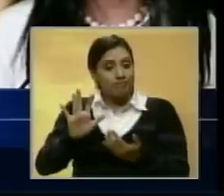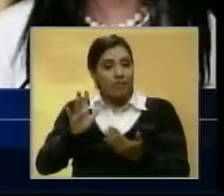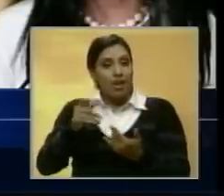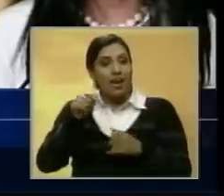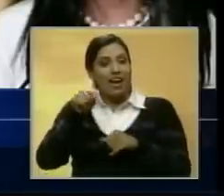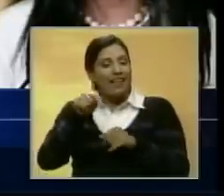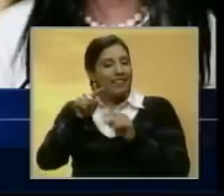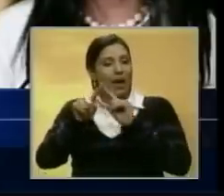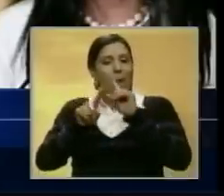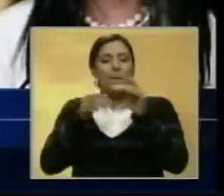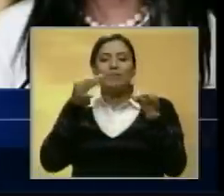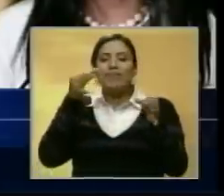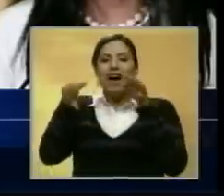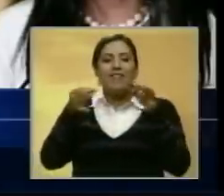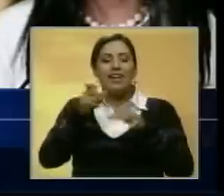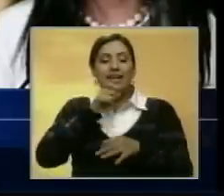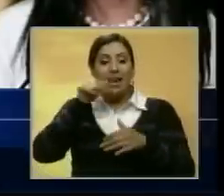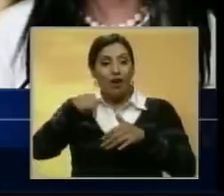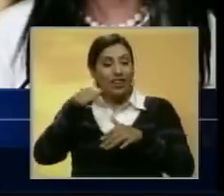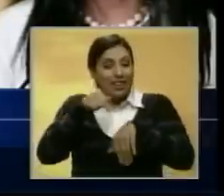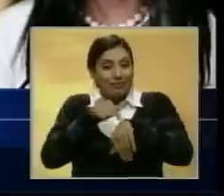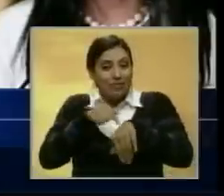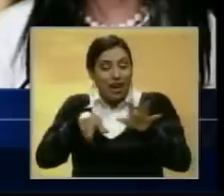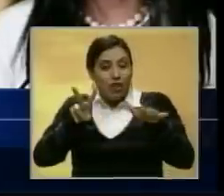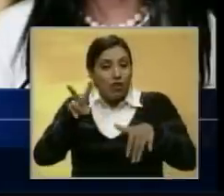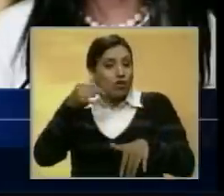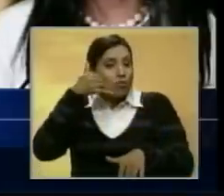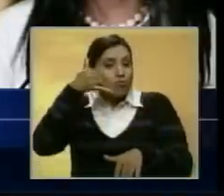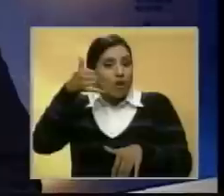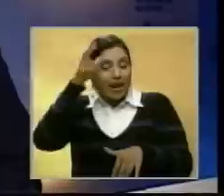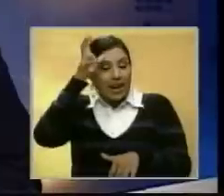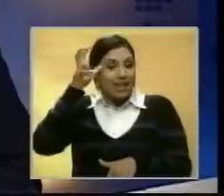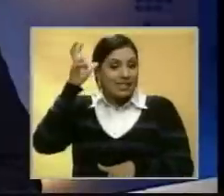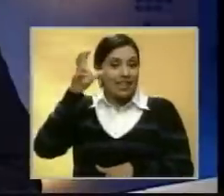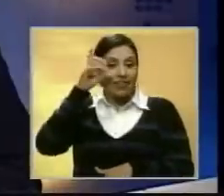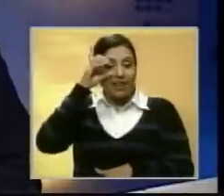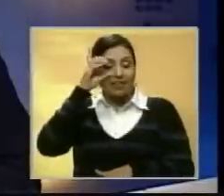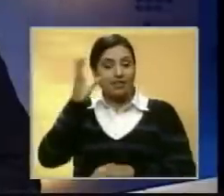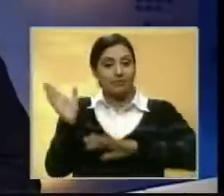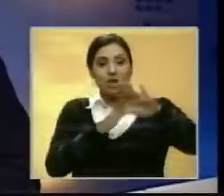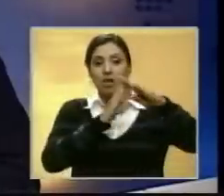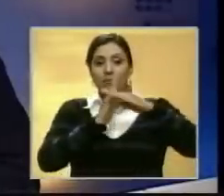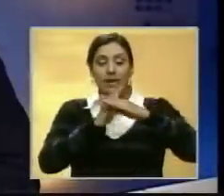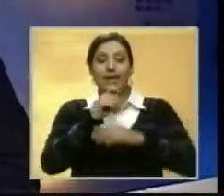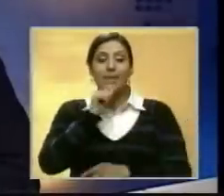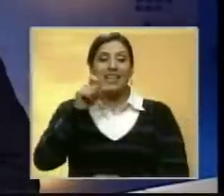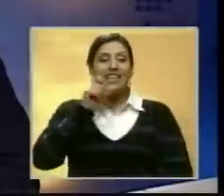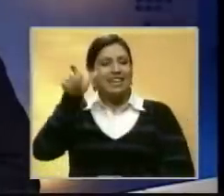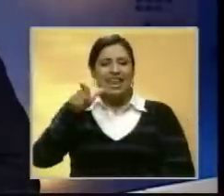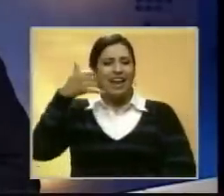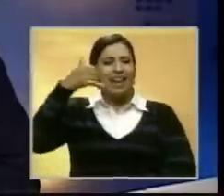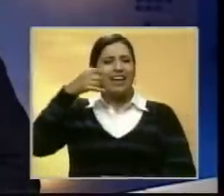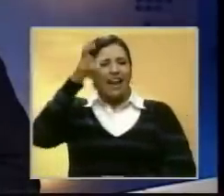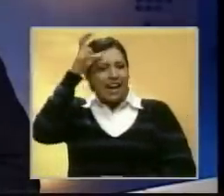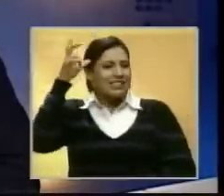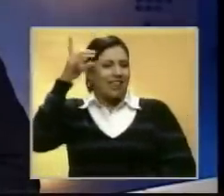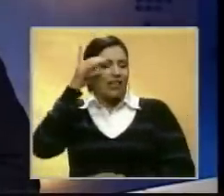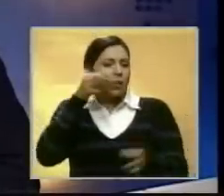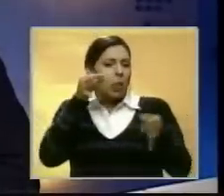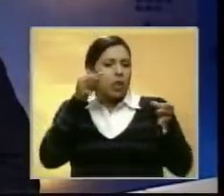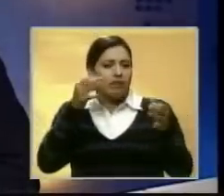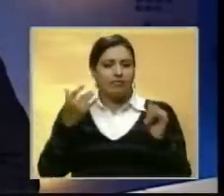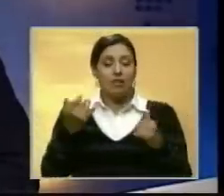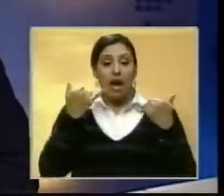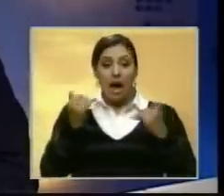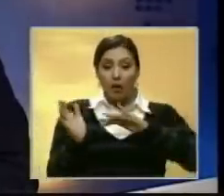Estas han sido declaraciones en vivo de la canciller Delcy Rodríguez para Venezuela. Eran las declaraciones de la canciller Delcy Rodríguez. El exministro de